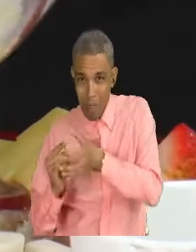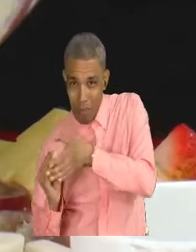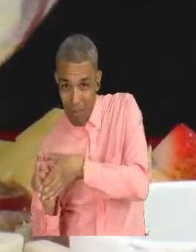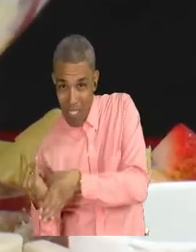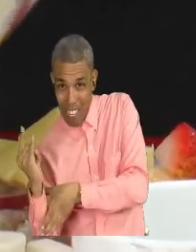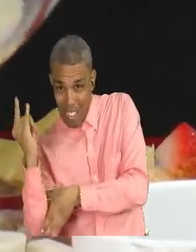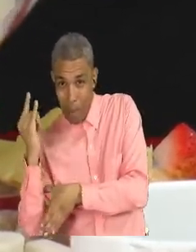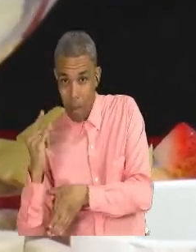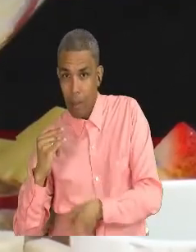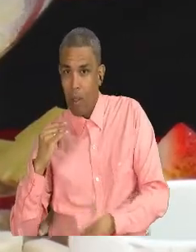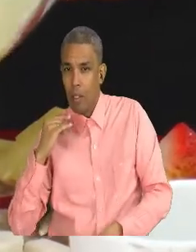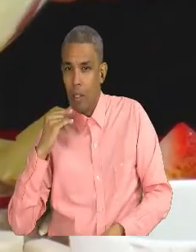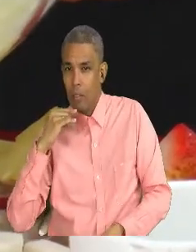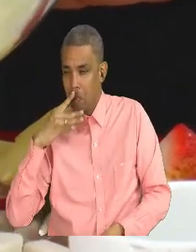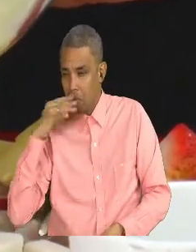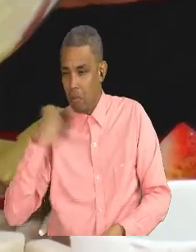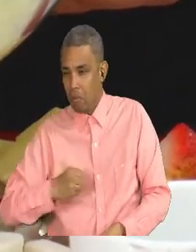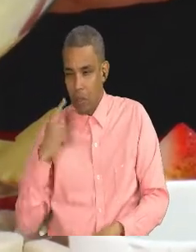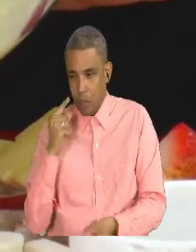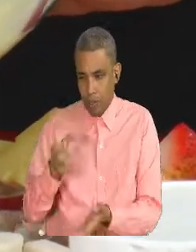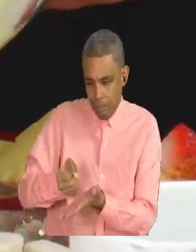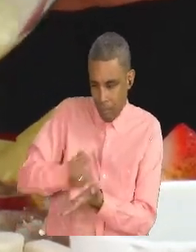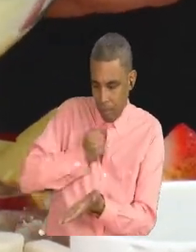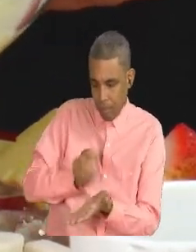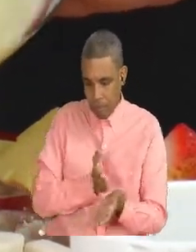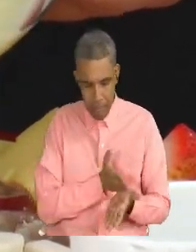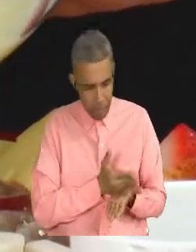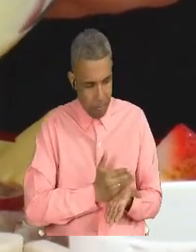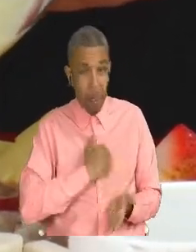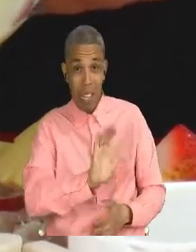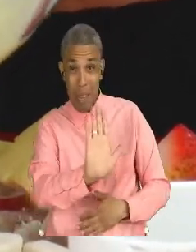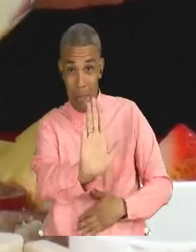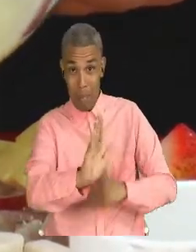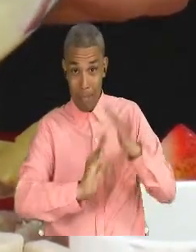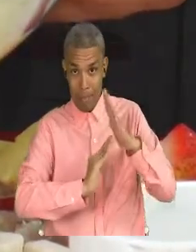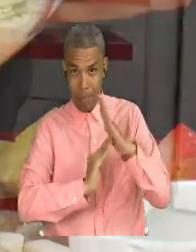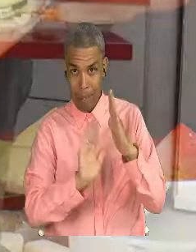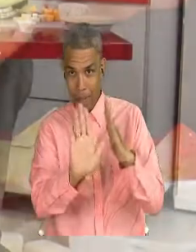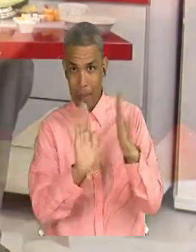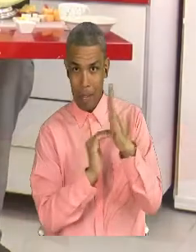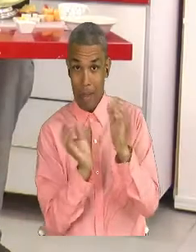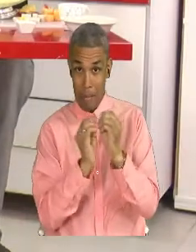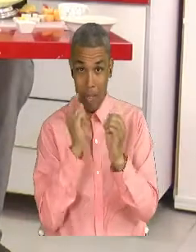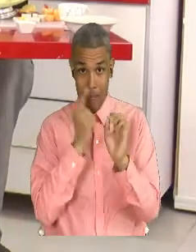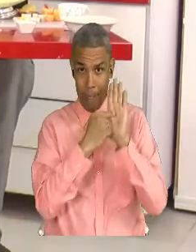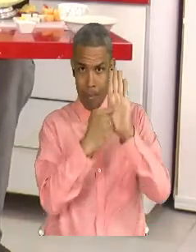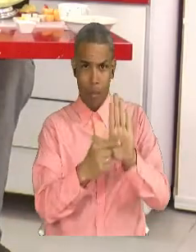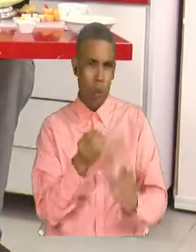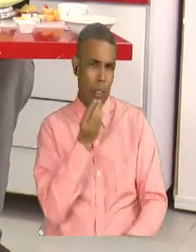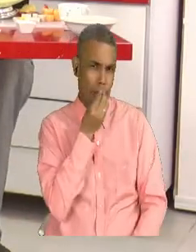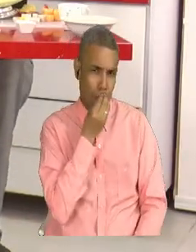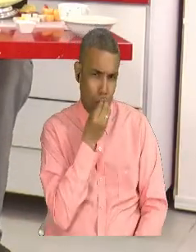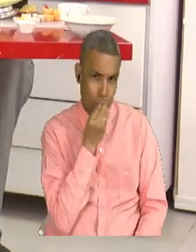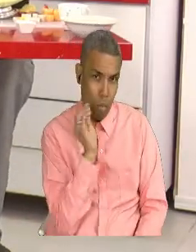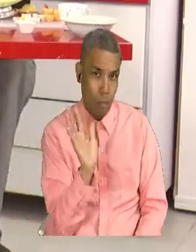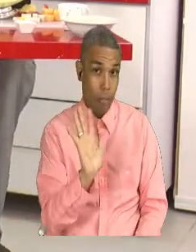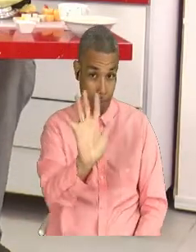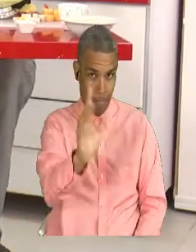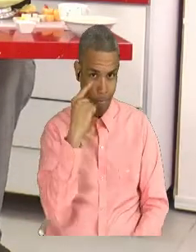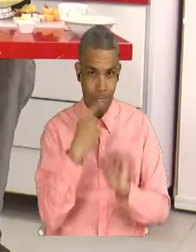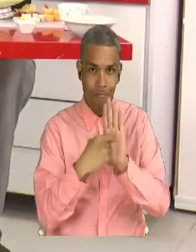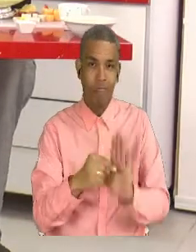televidentes, pero mientras tanto nos vamos a hacer una pequeña pausita. Claro, ustedes no sí. se despeguen, caramba, porque el recetario va a pedir de boca el día de hoy, está para